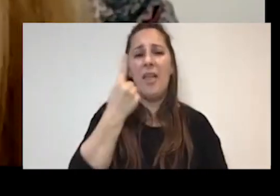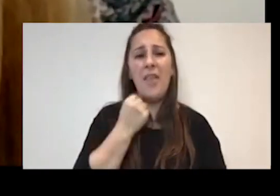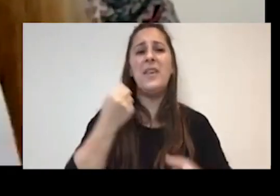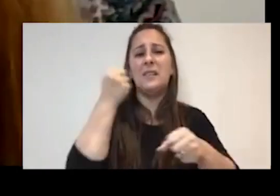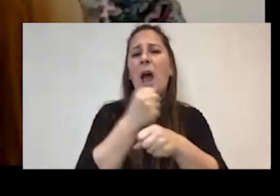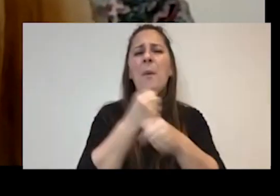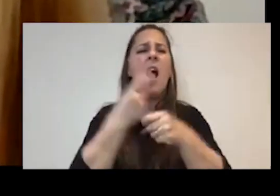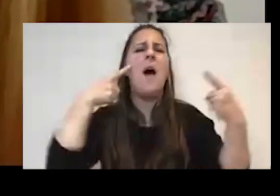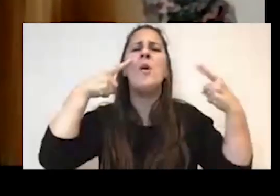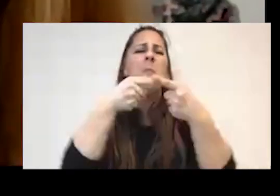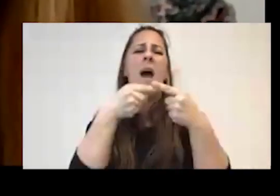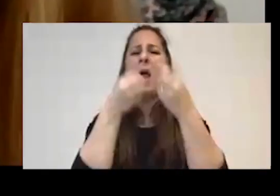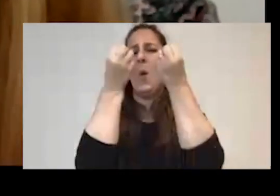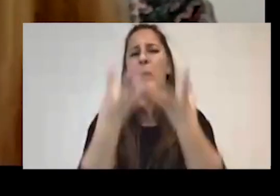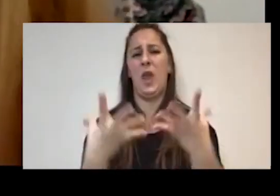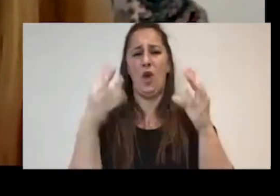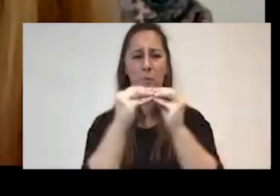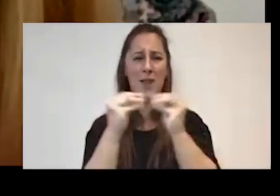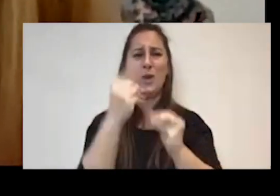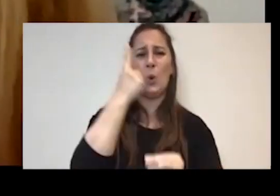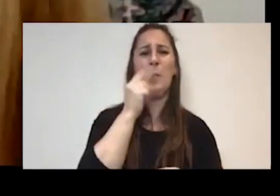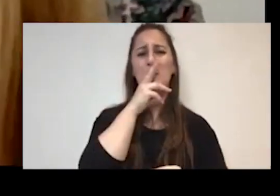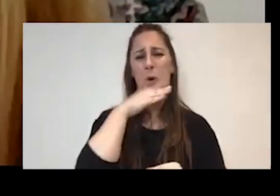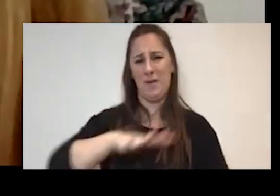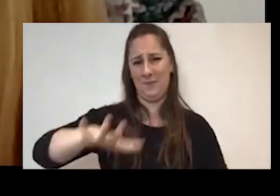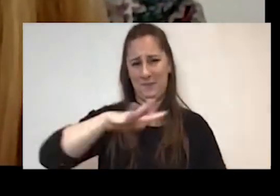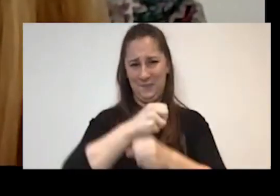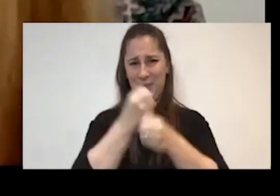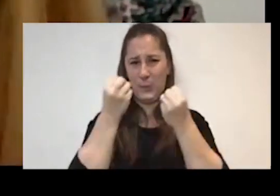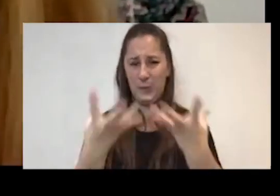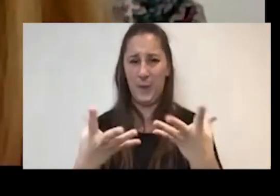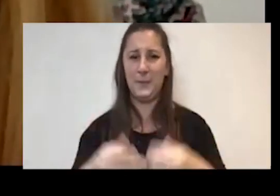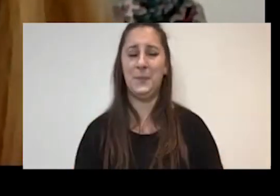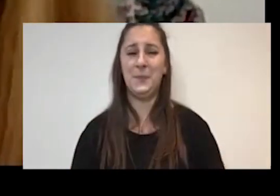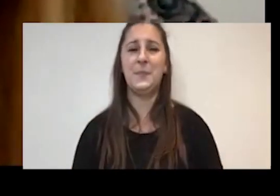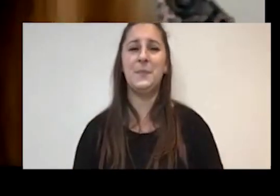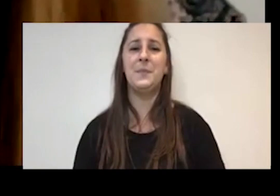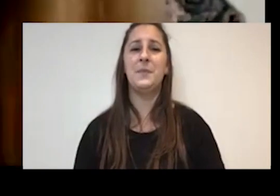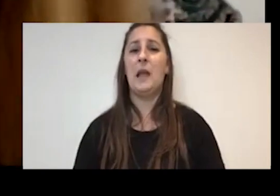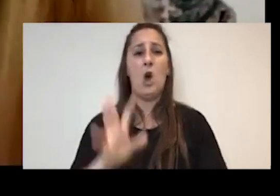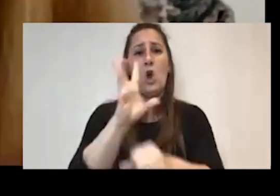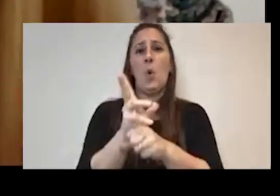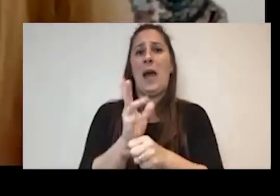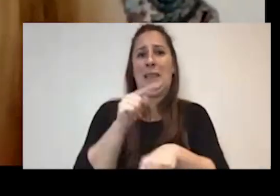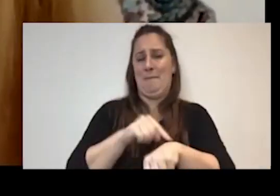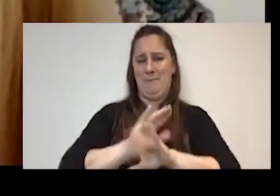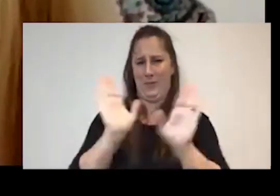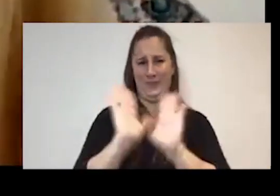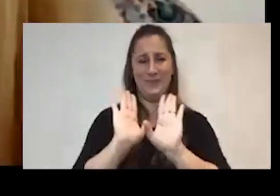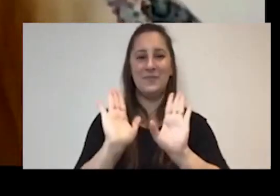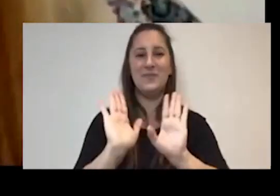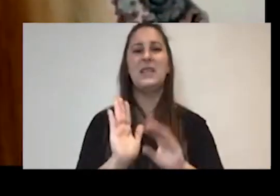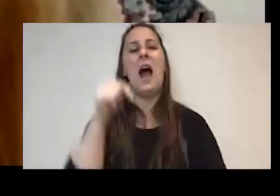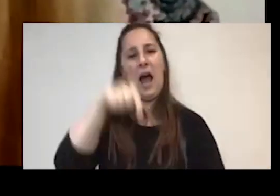trabajamos por el bien de los compañeros y las compañeras. Bueno, no quiero robar más tiempo,